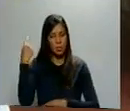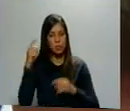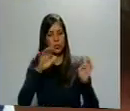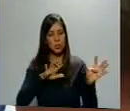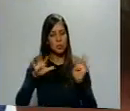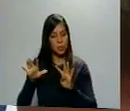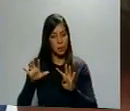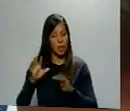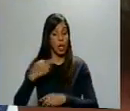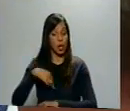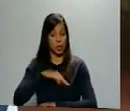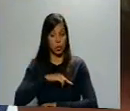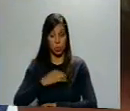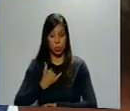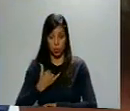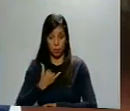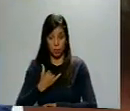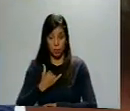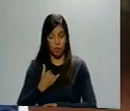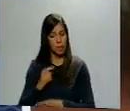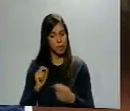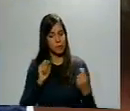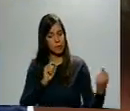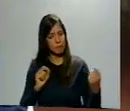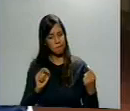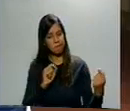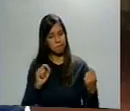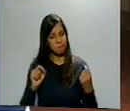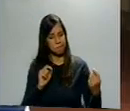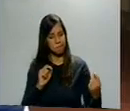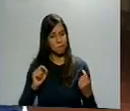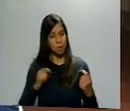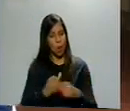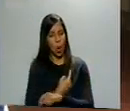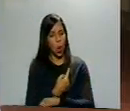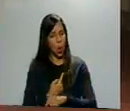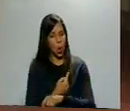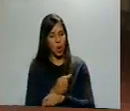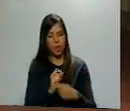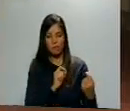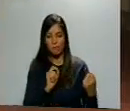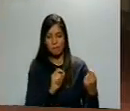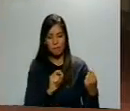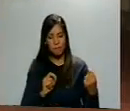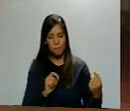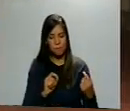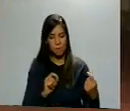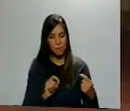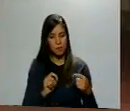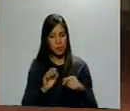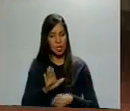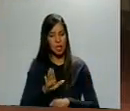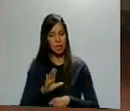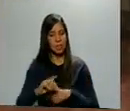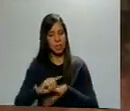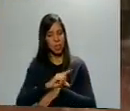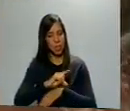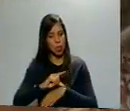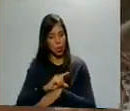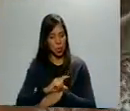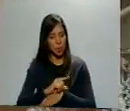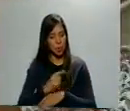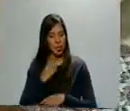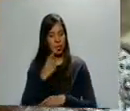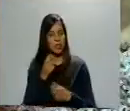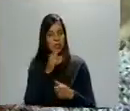nosotros nos debatimos profundamente en esa característica del gobierno que había